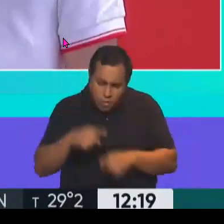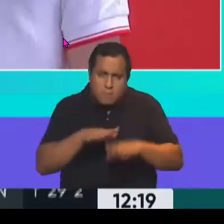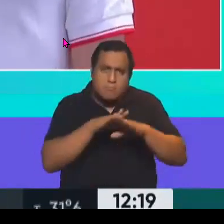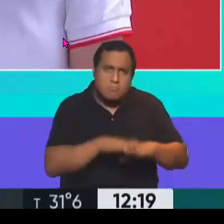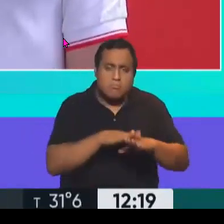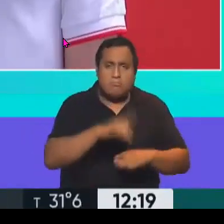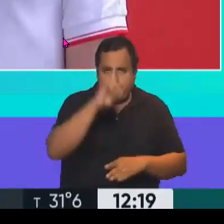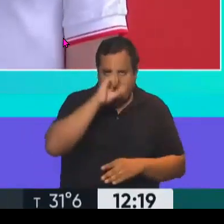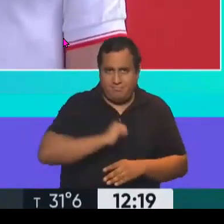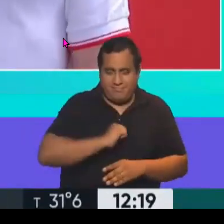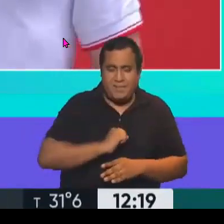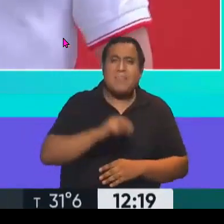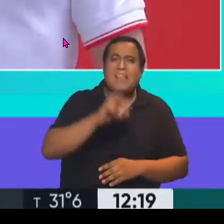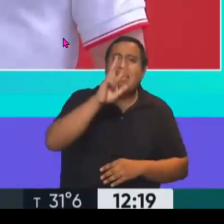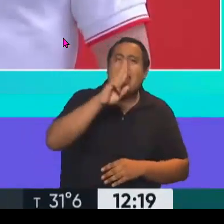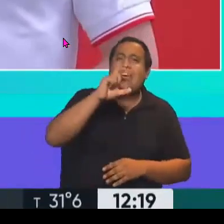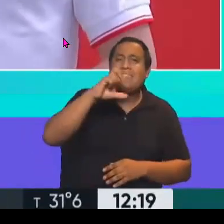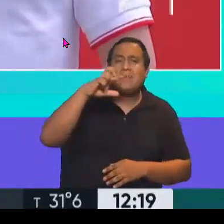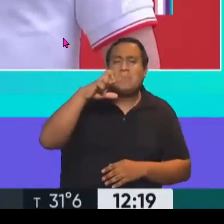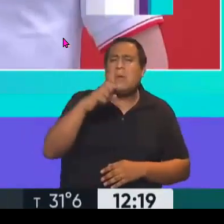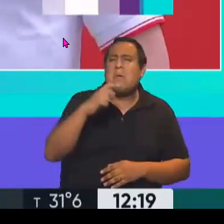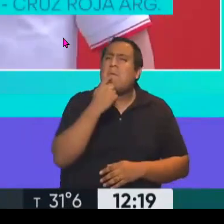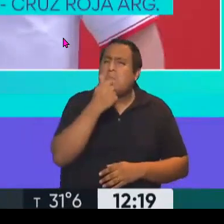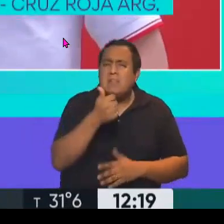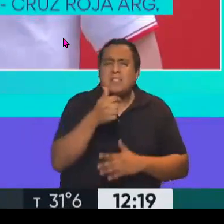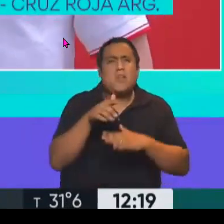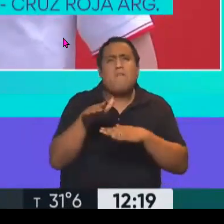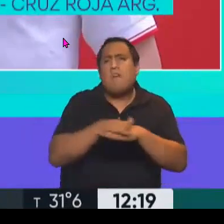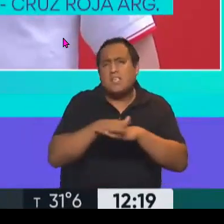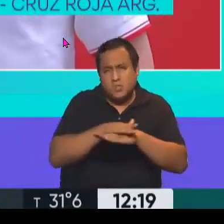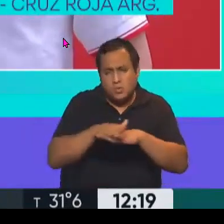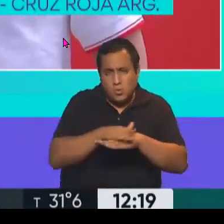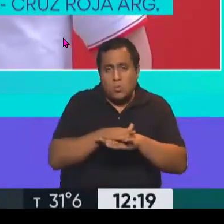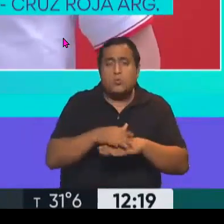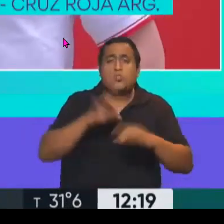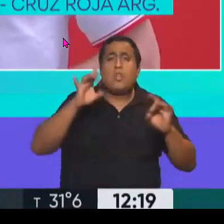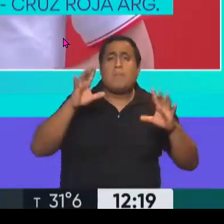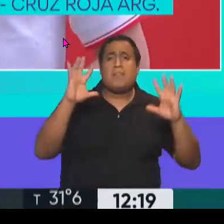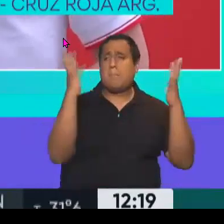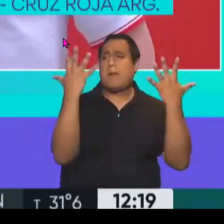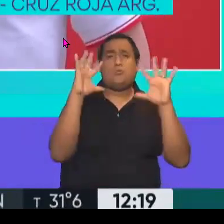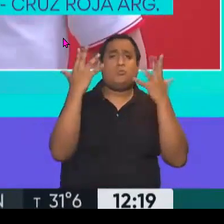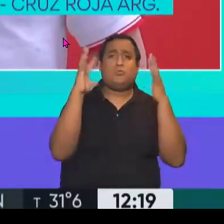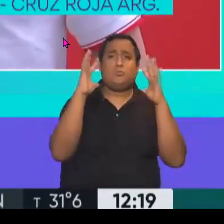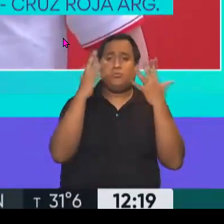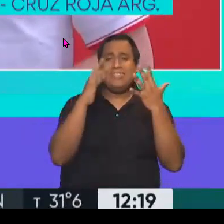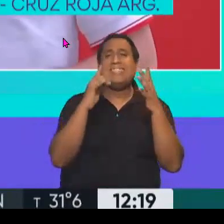Exactamente. Bueno, la RCP es una maniobra muy sencilla, básica, que se puede realizar solo con las manos y siempre alguna persona en